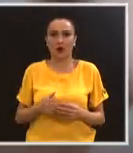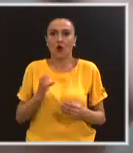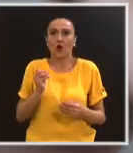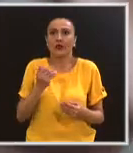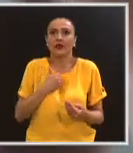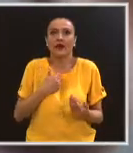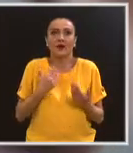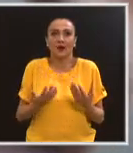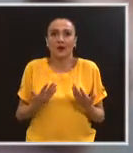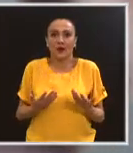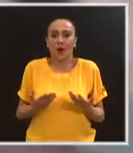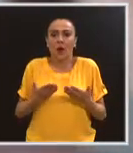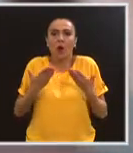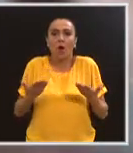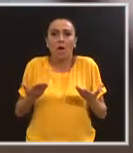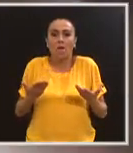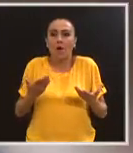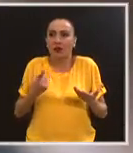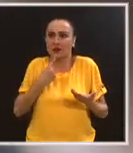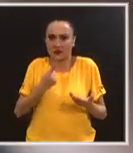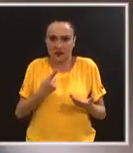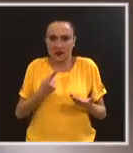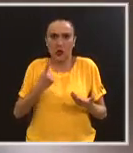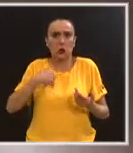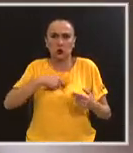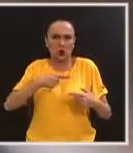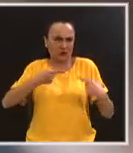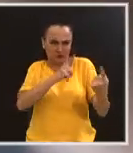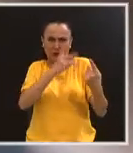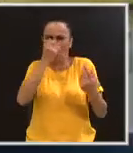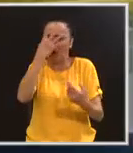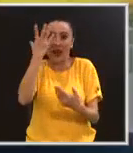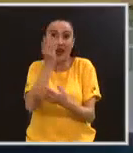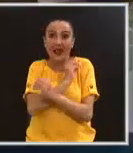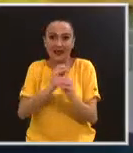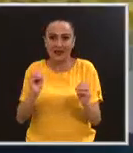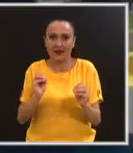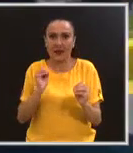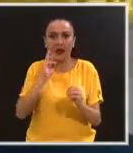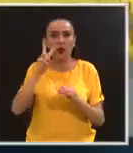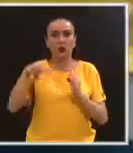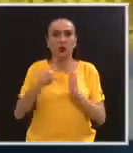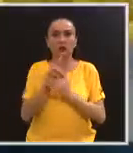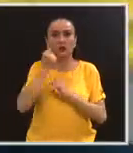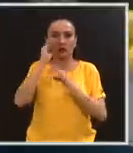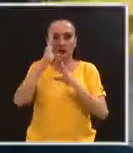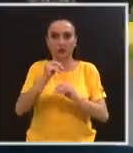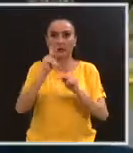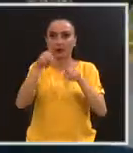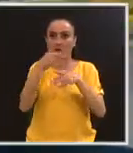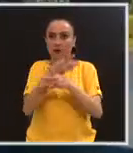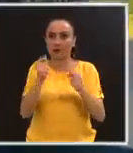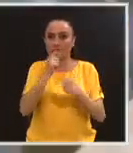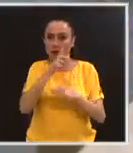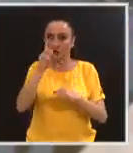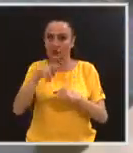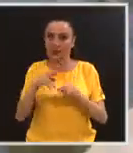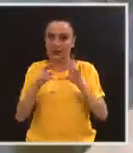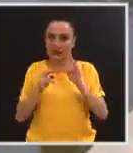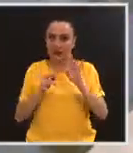tengo como como decir que que nos enojamos o algo no cada dos horas se reporta una persona desaparecida en Costa Rica